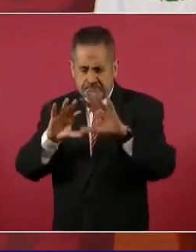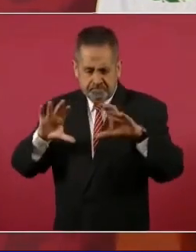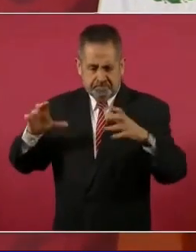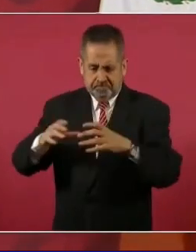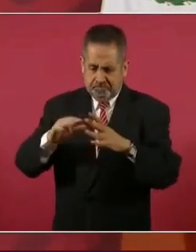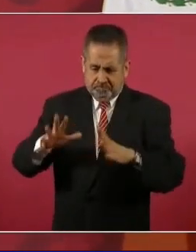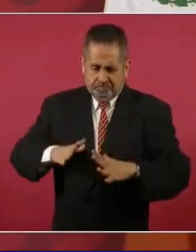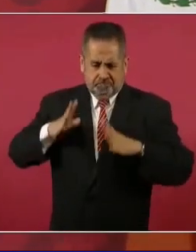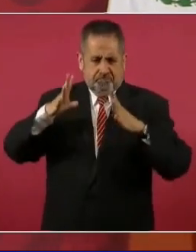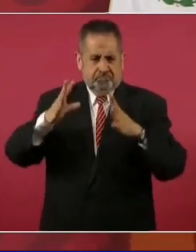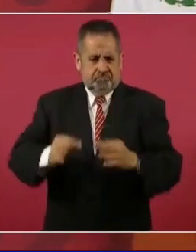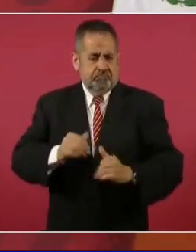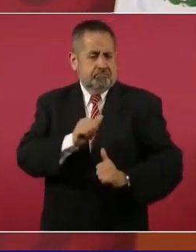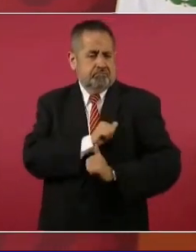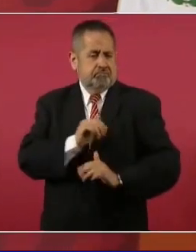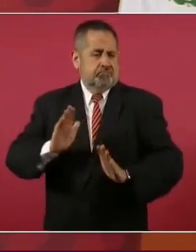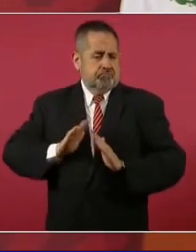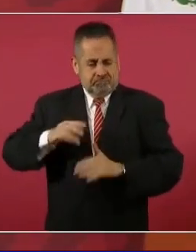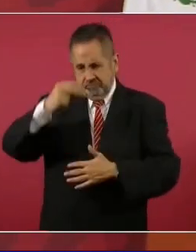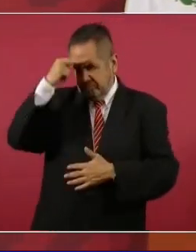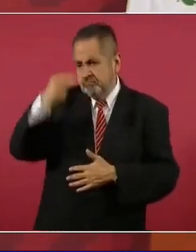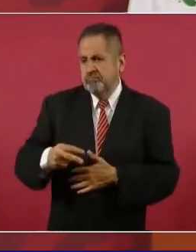del ejército.